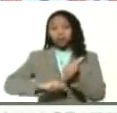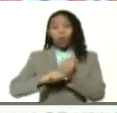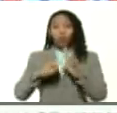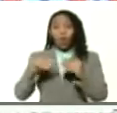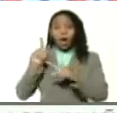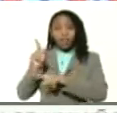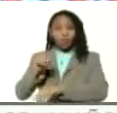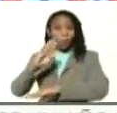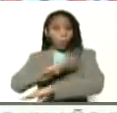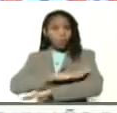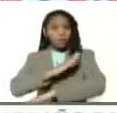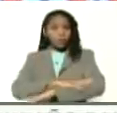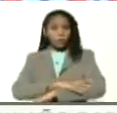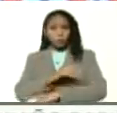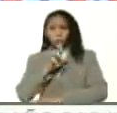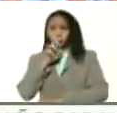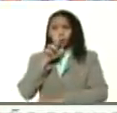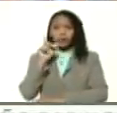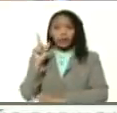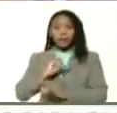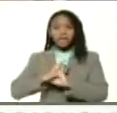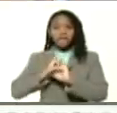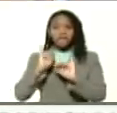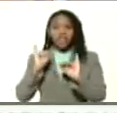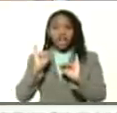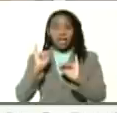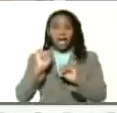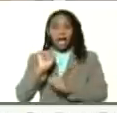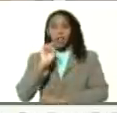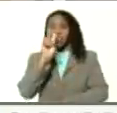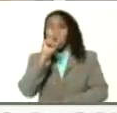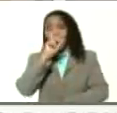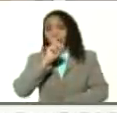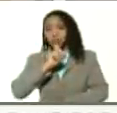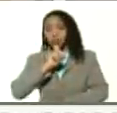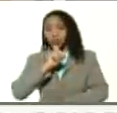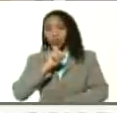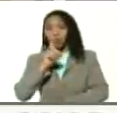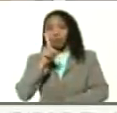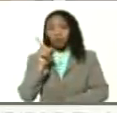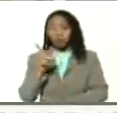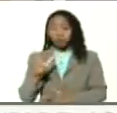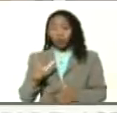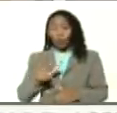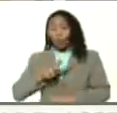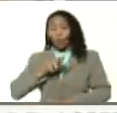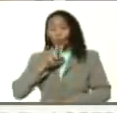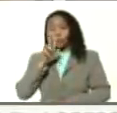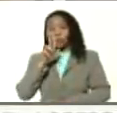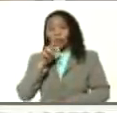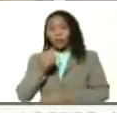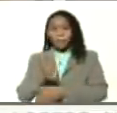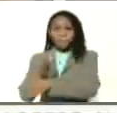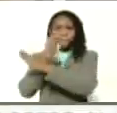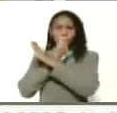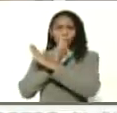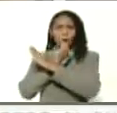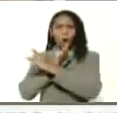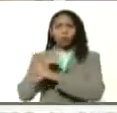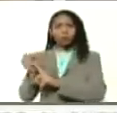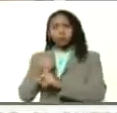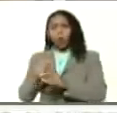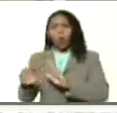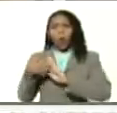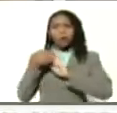acciones criminales y que culminaron ciertamente en 2 años de un recrudecimiento del bloqueo criminal contra